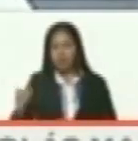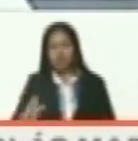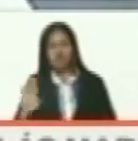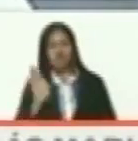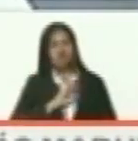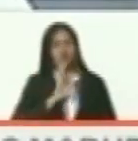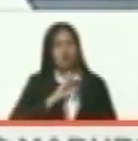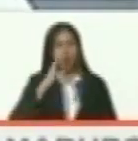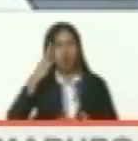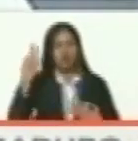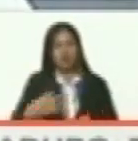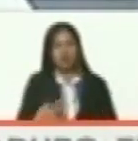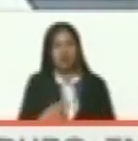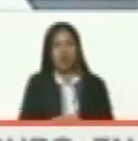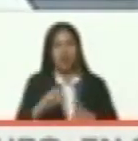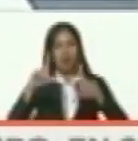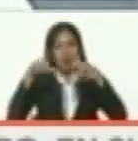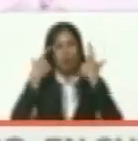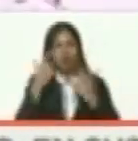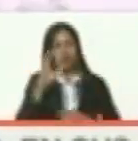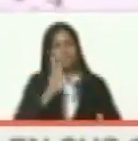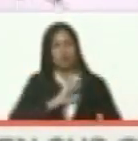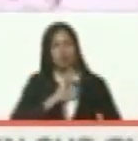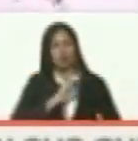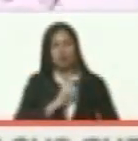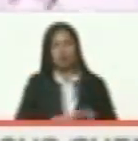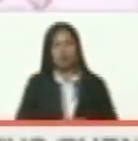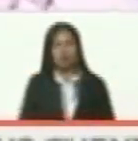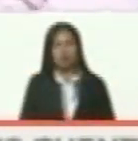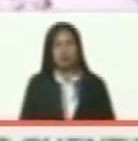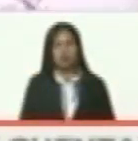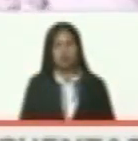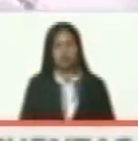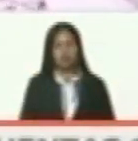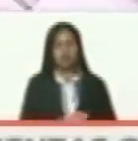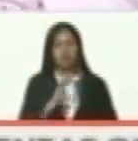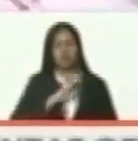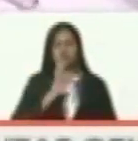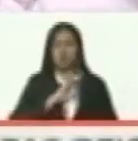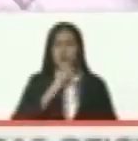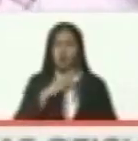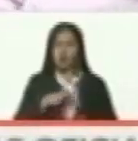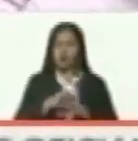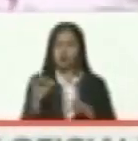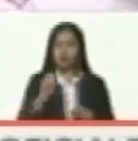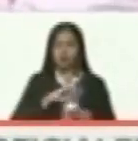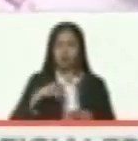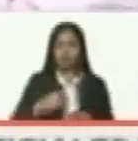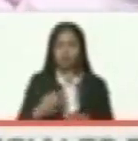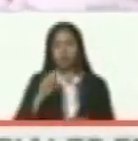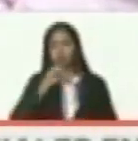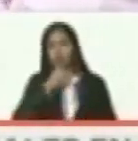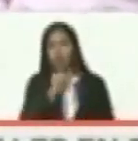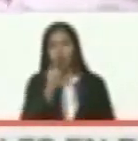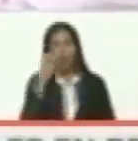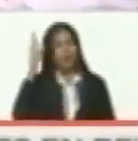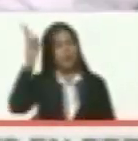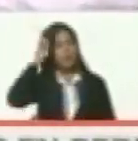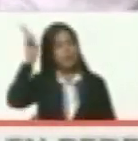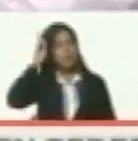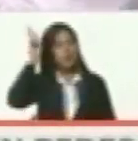gentilicio original, La Guaira. El gentilicio que nos dejaron nuestros abuelos